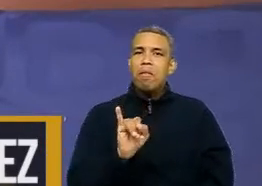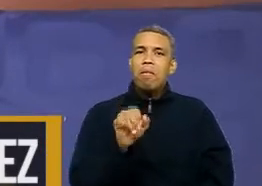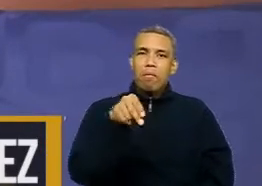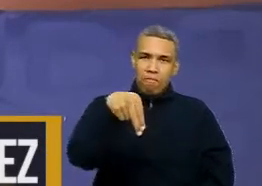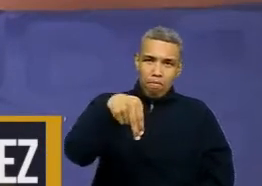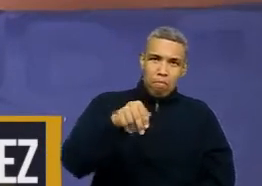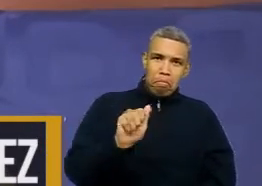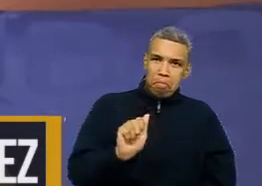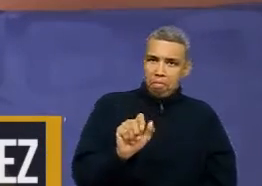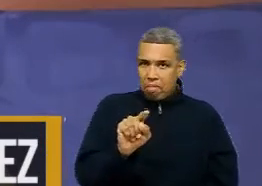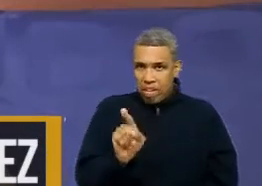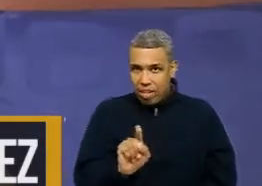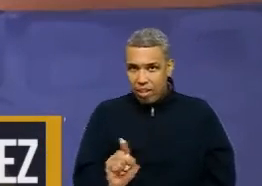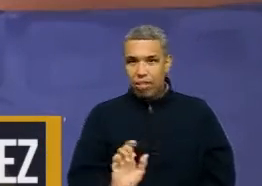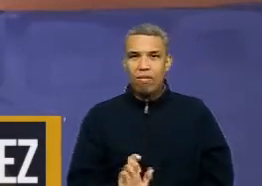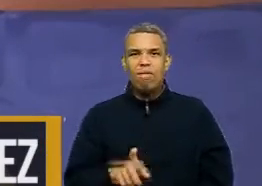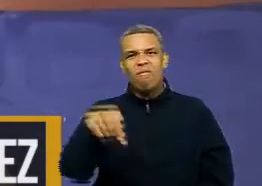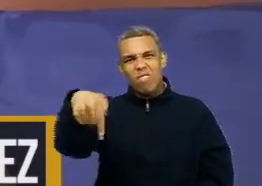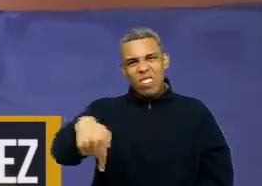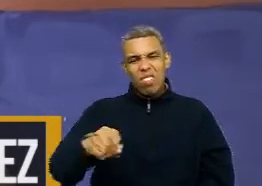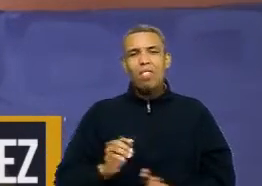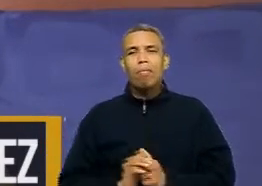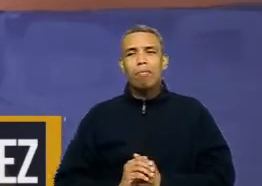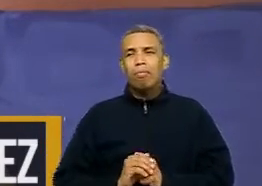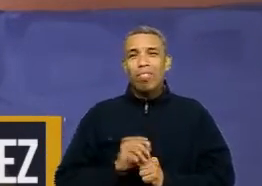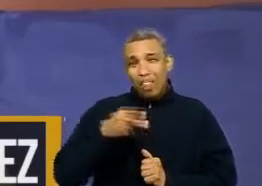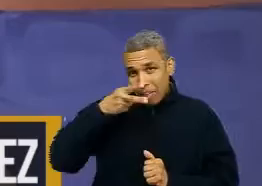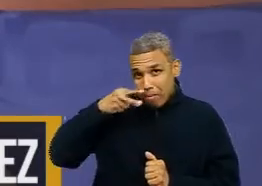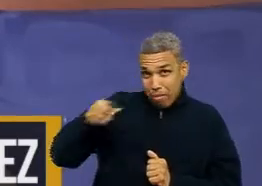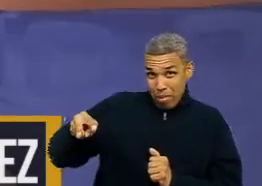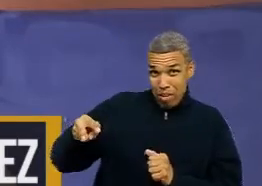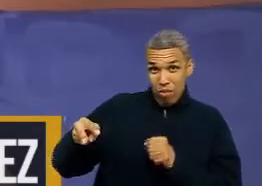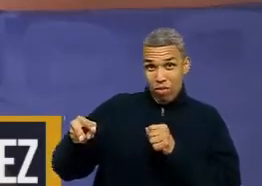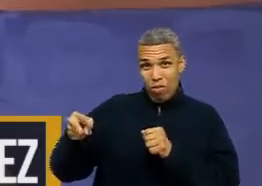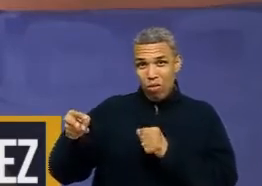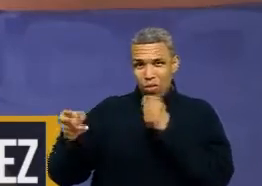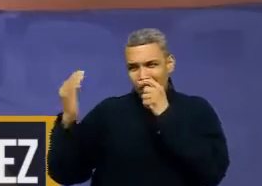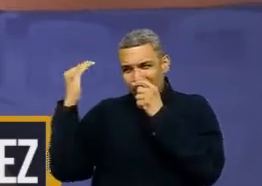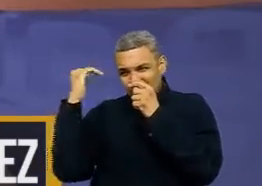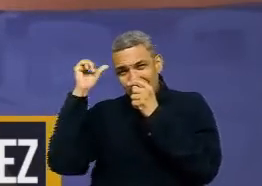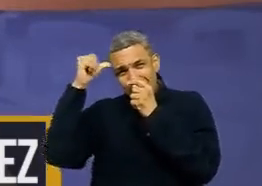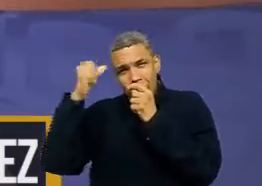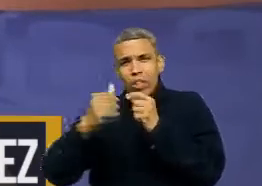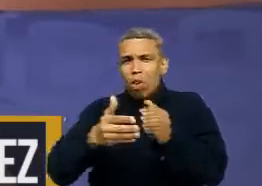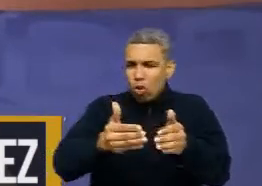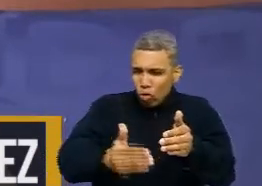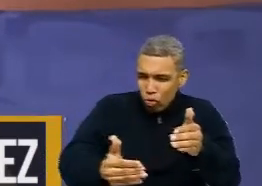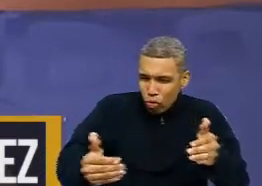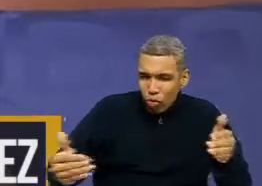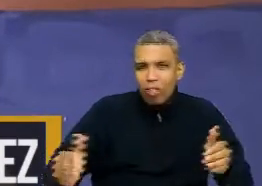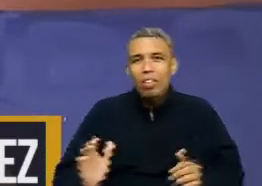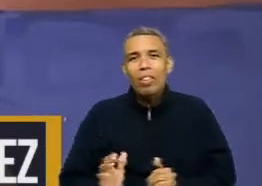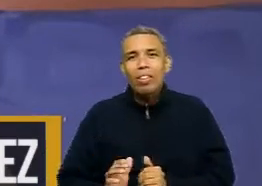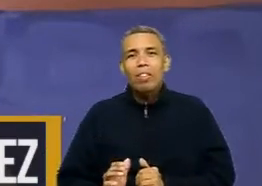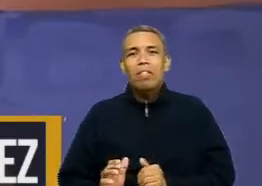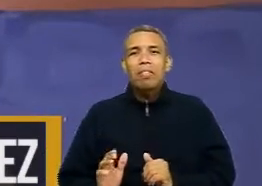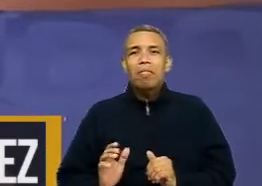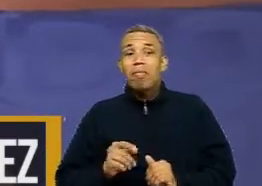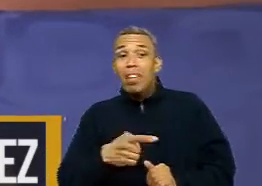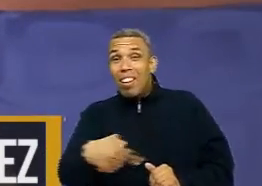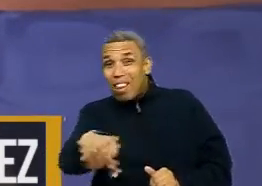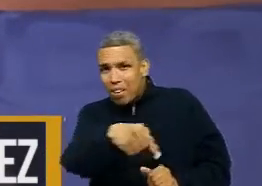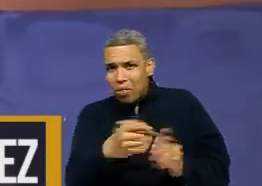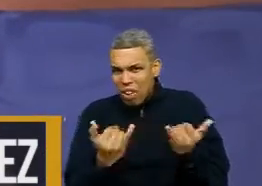especialmente los que están viendo, los amigos, digamos, de él, especialmente los estudiantes, si ven, están muy motivados y eso, llamen y